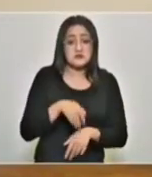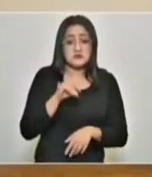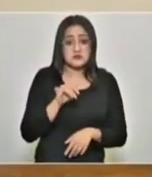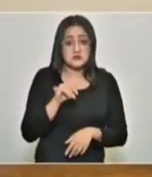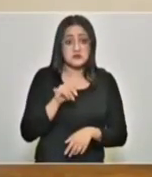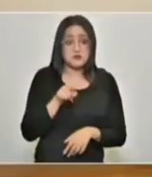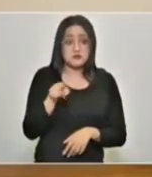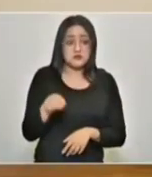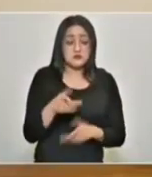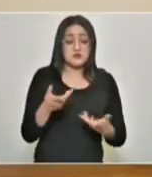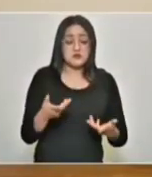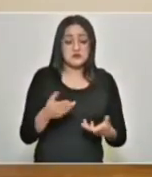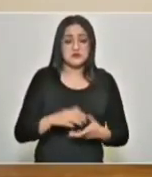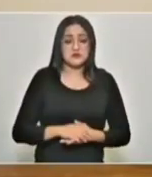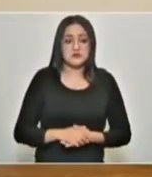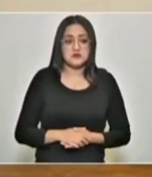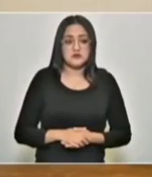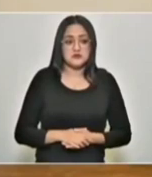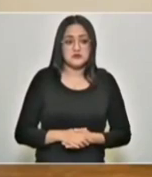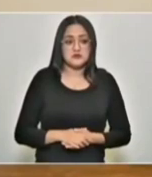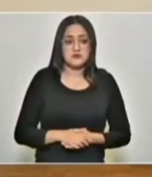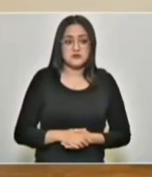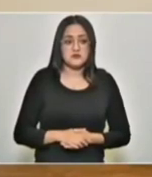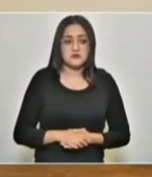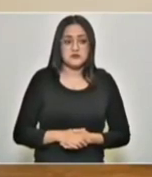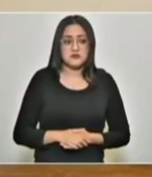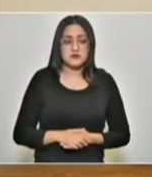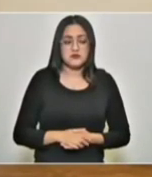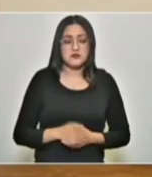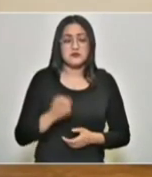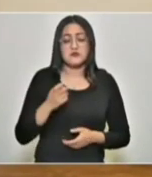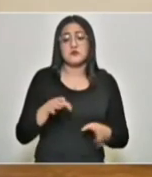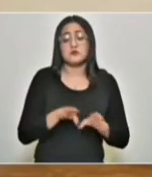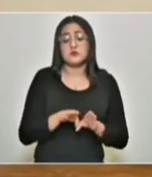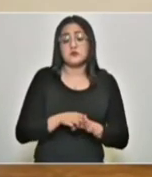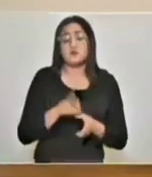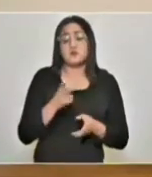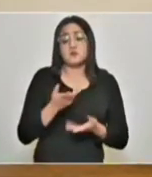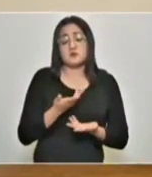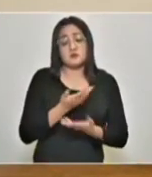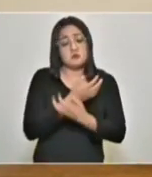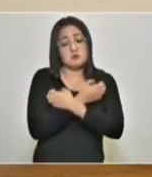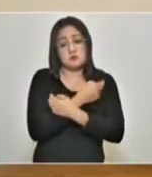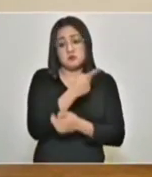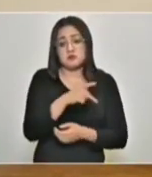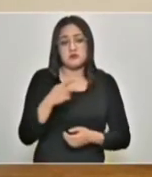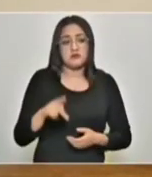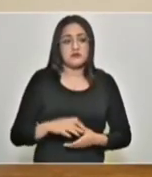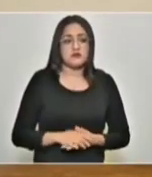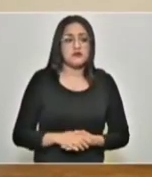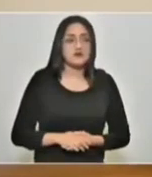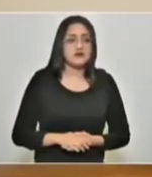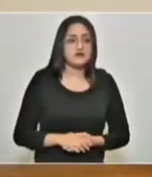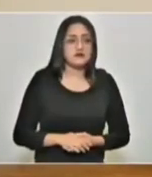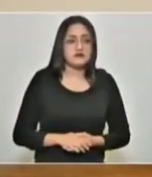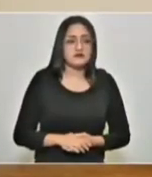entrar y sean débiles ante esas tentaciones. Ese tipo de cosas que se tienen que ir limpiando.